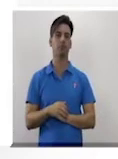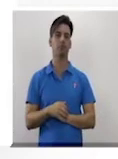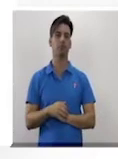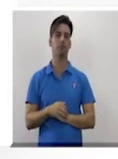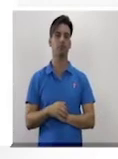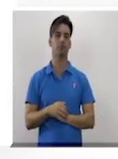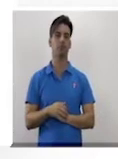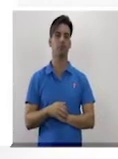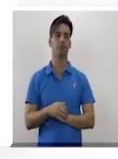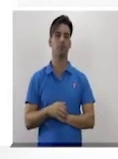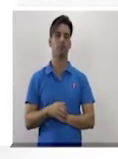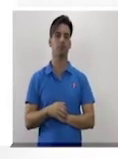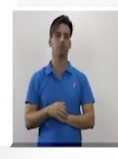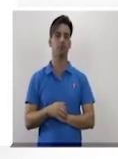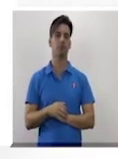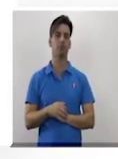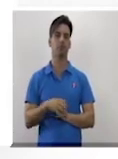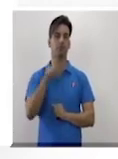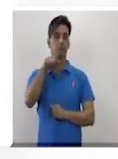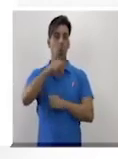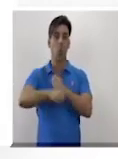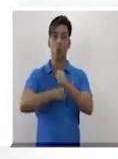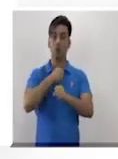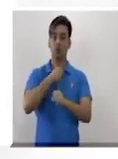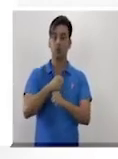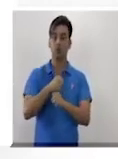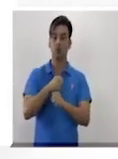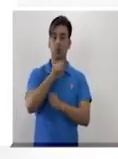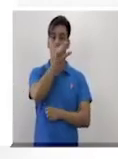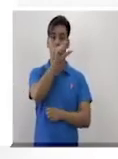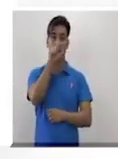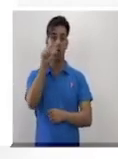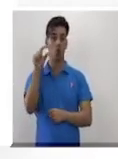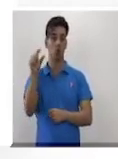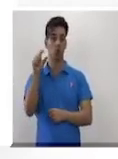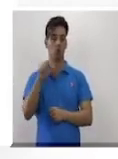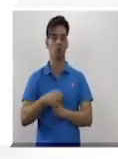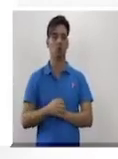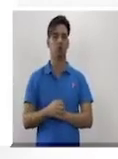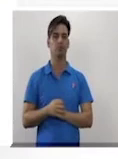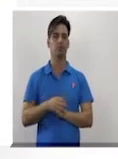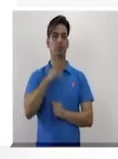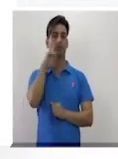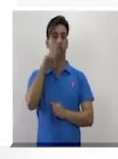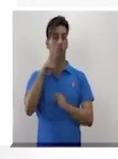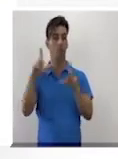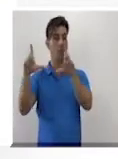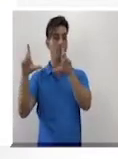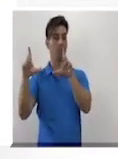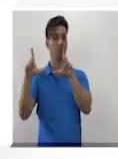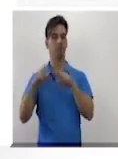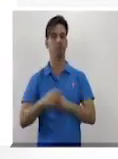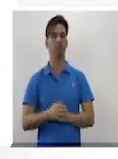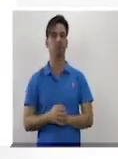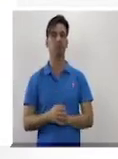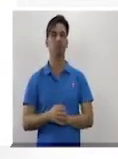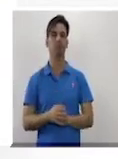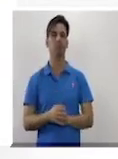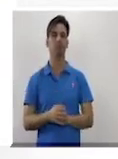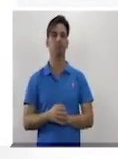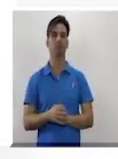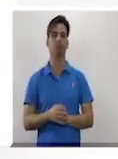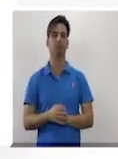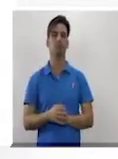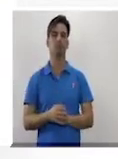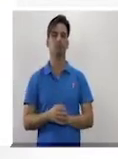esfera. Utilizamos la ecuación dividida por 2, un medio de la ecuación. Calculamos entonces el valor